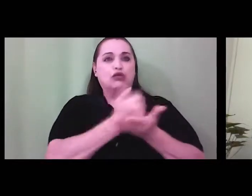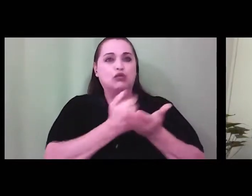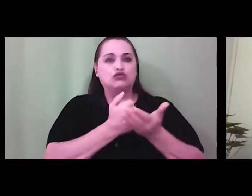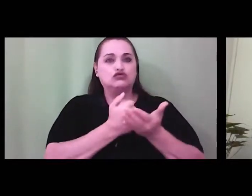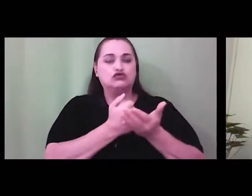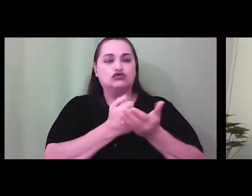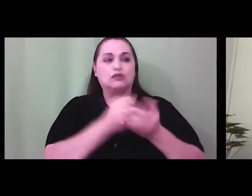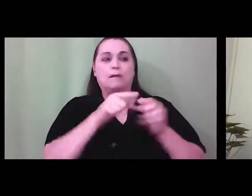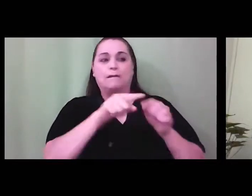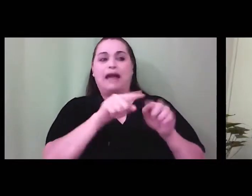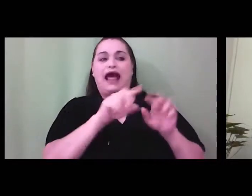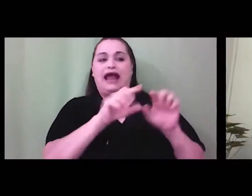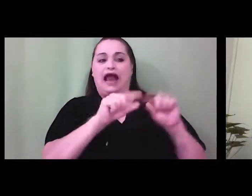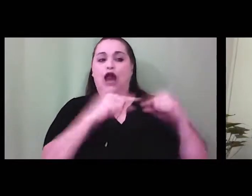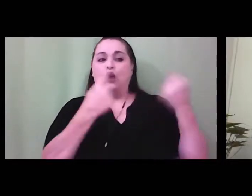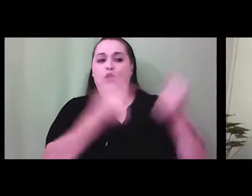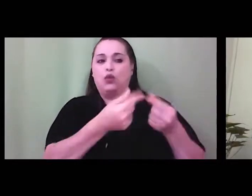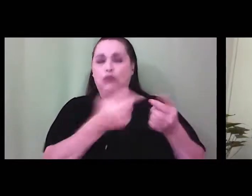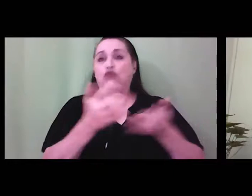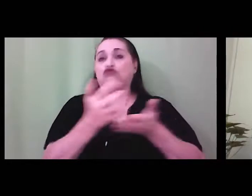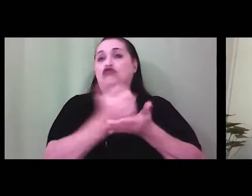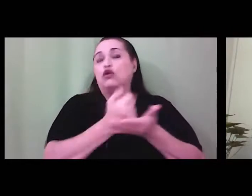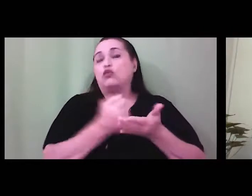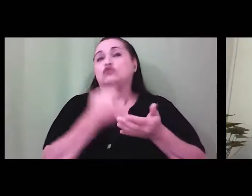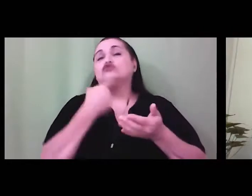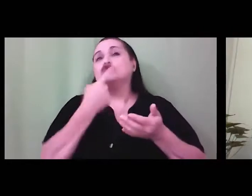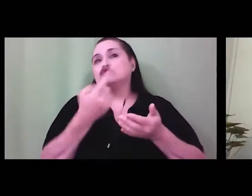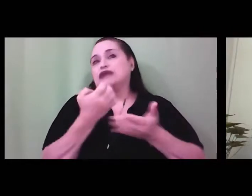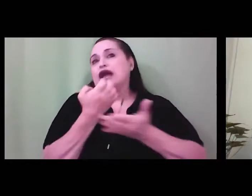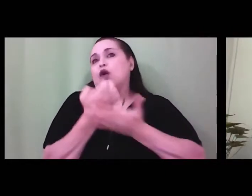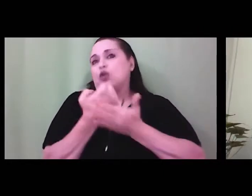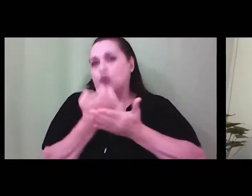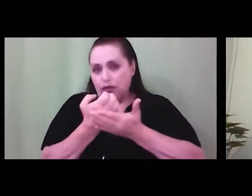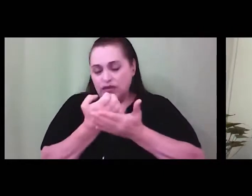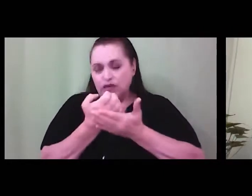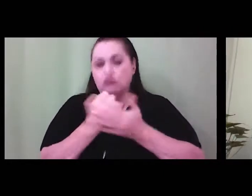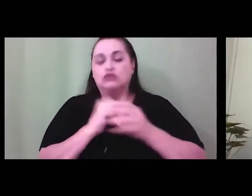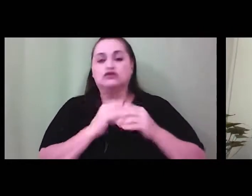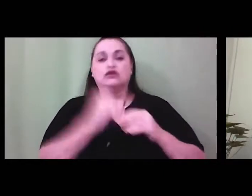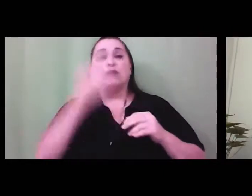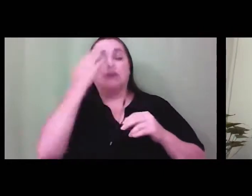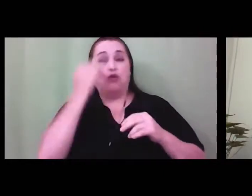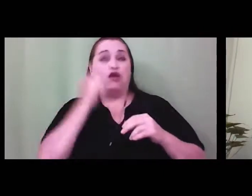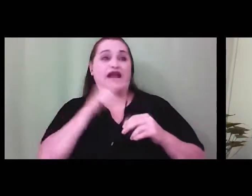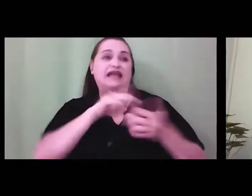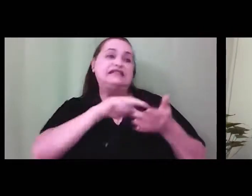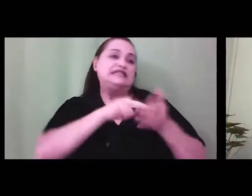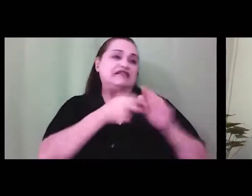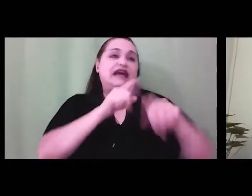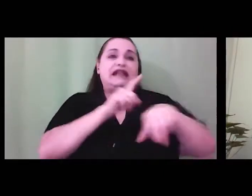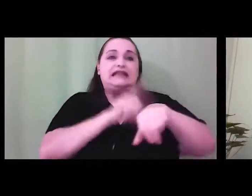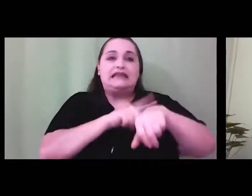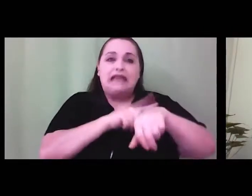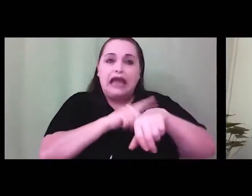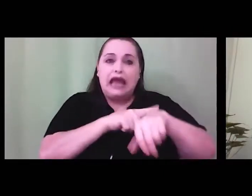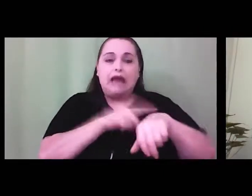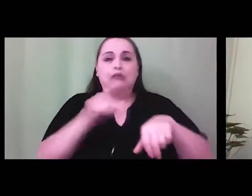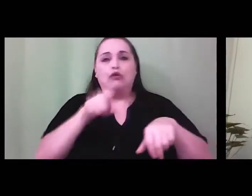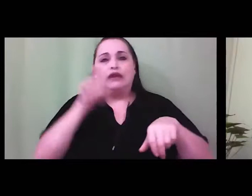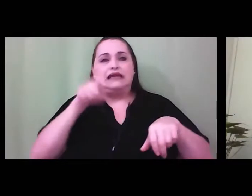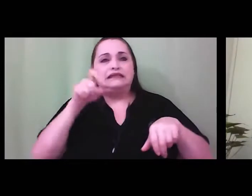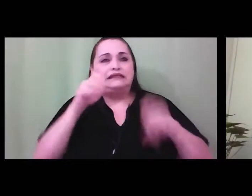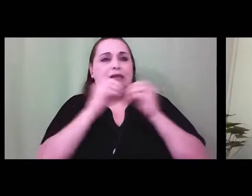grupo. Recursos, digamos, económicos, porque va a restar tiempo, porque requiere